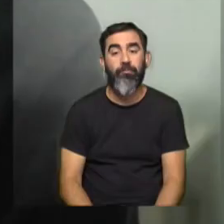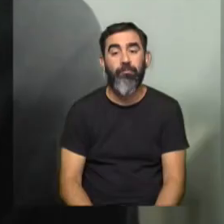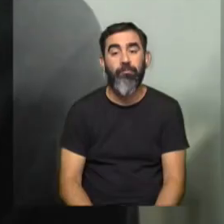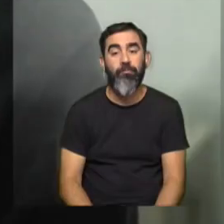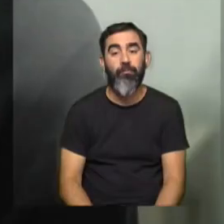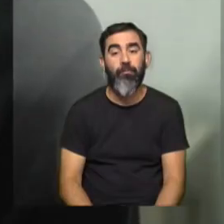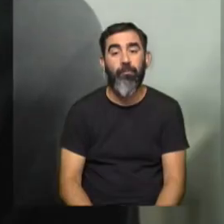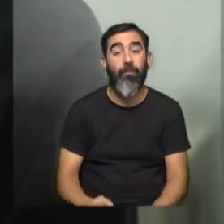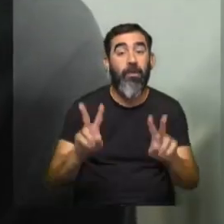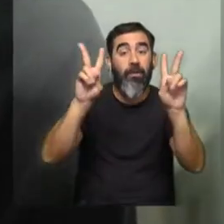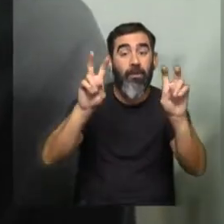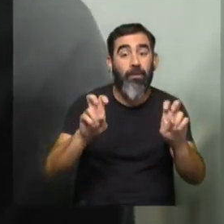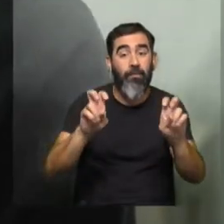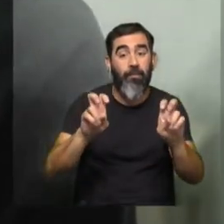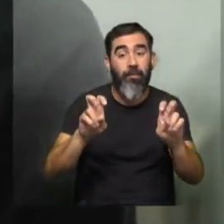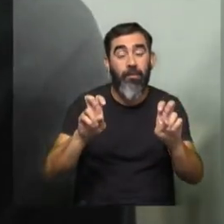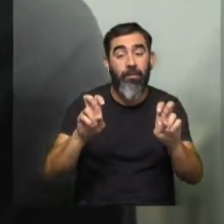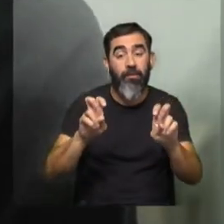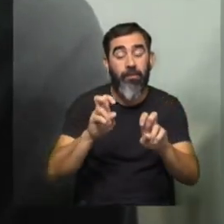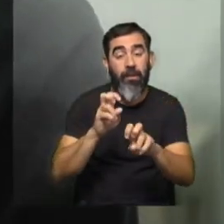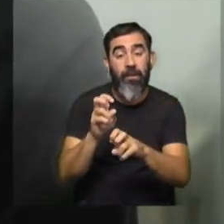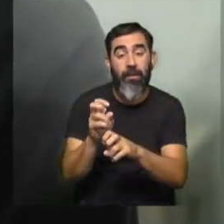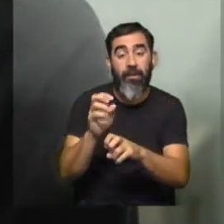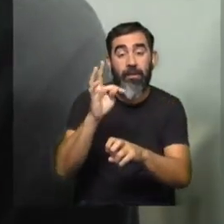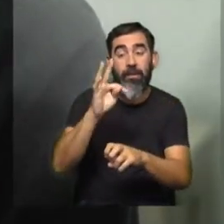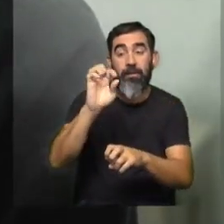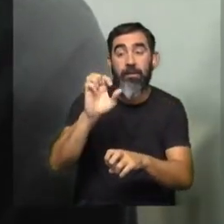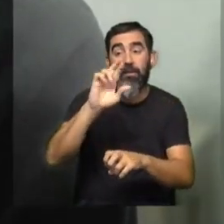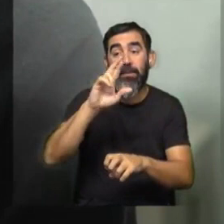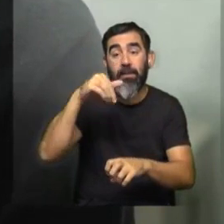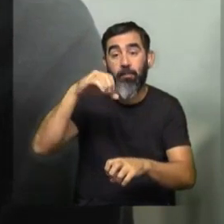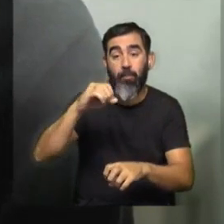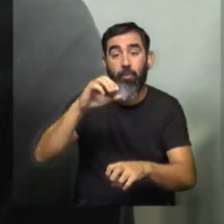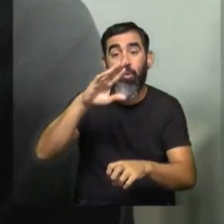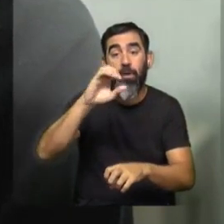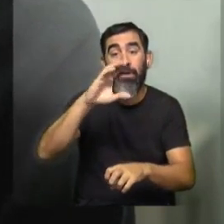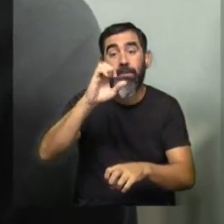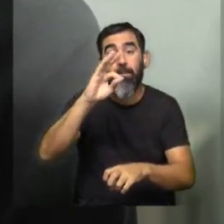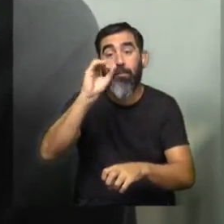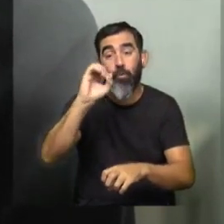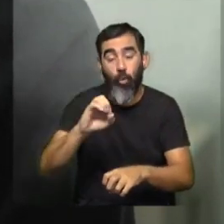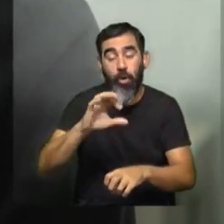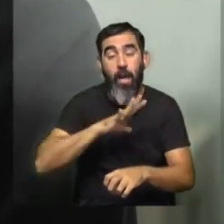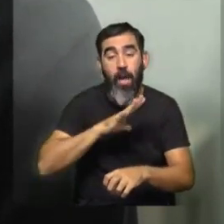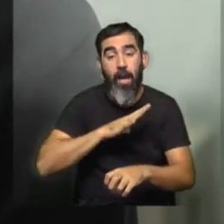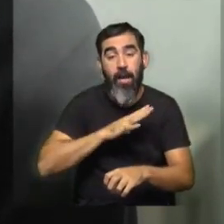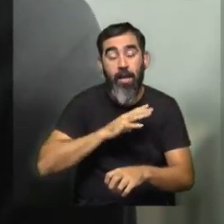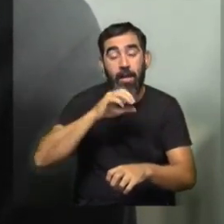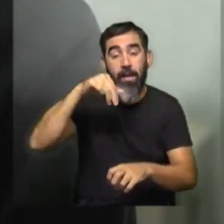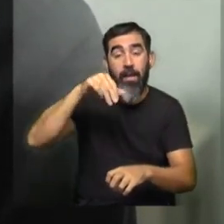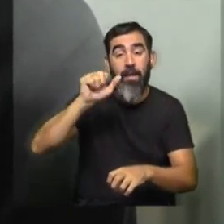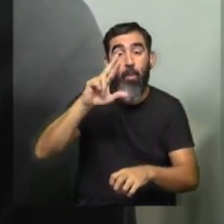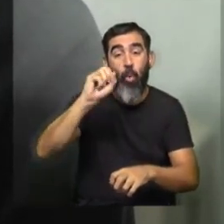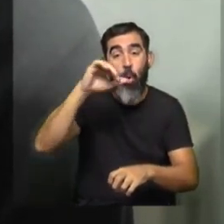En el caso particular de los termorreceptores, tenemos neuronas que están en la médula, que